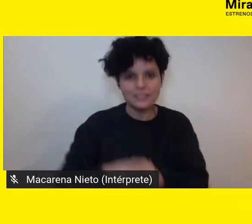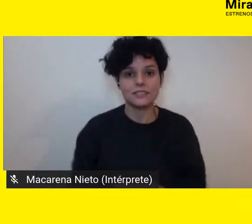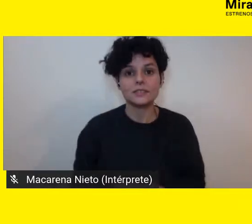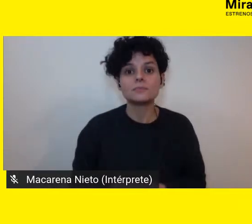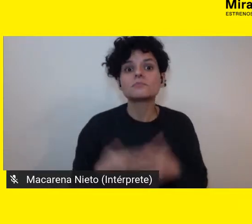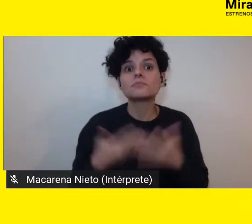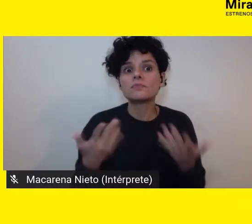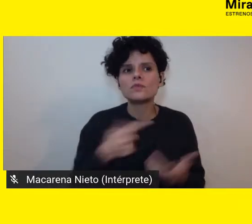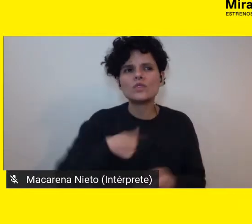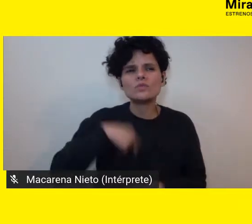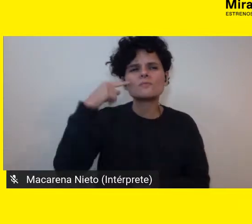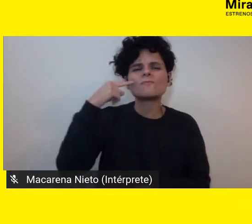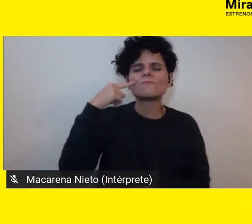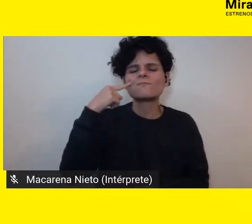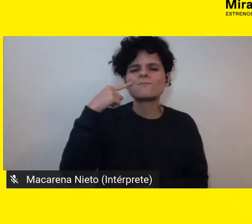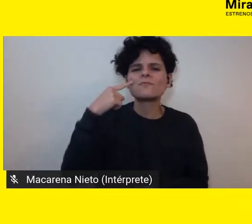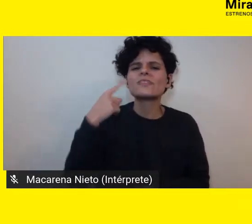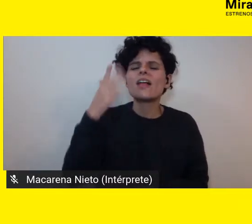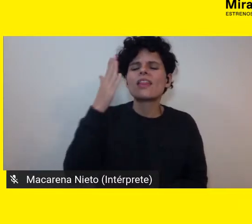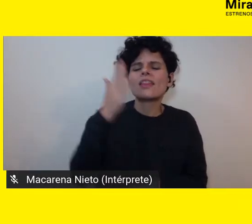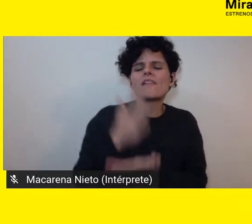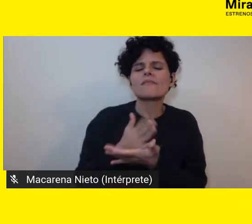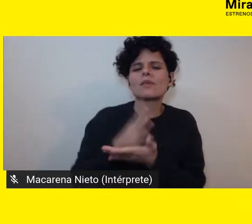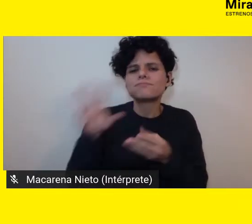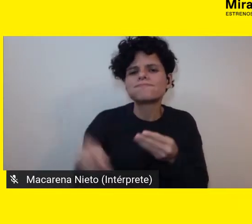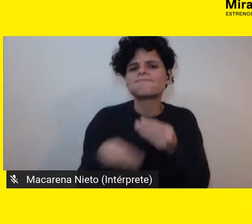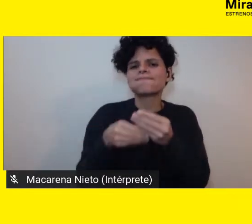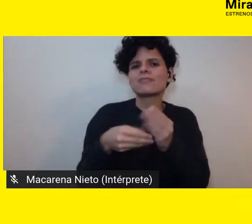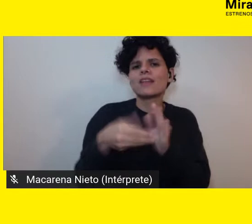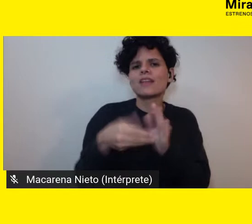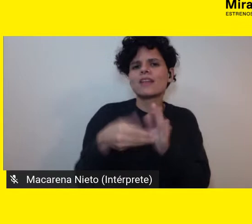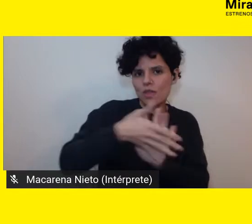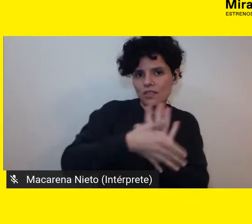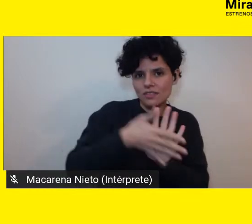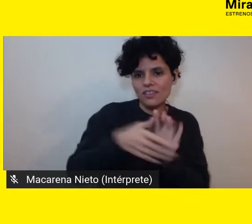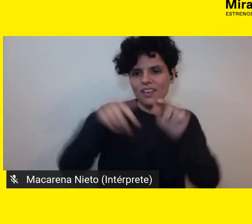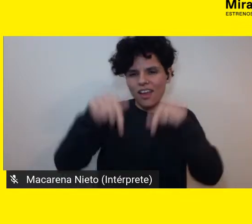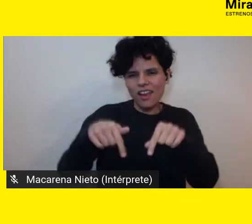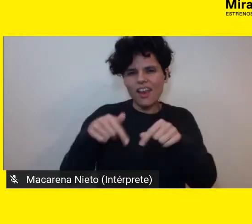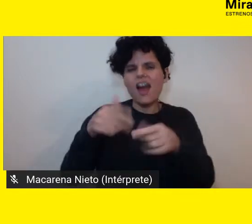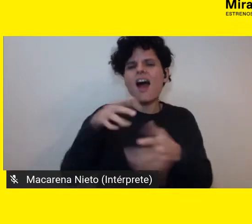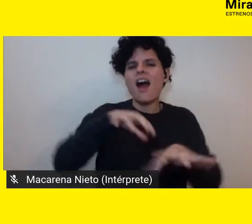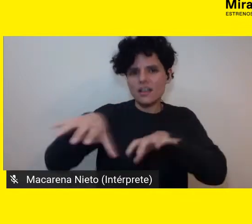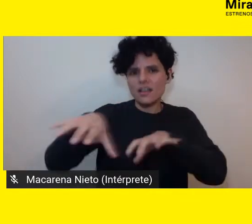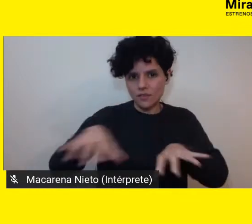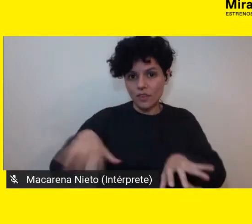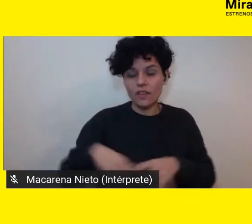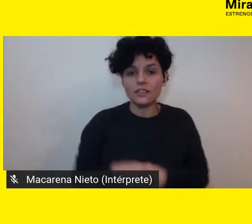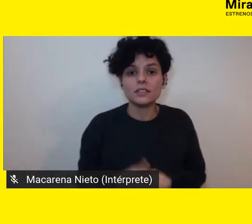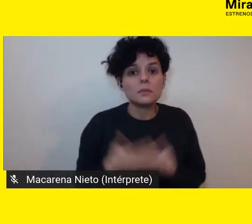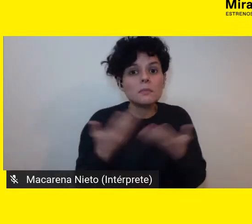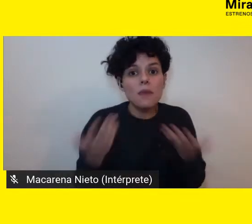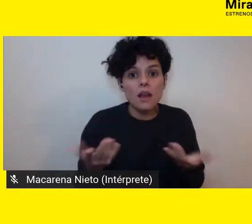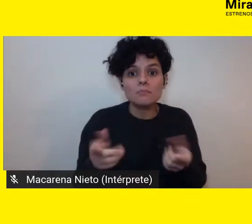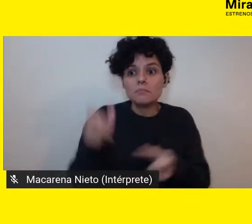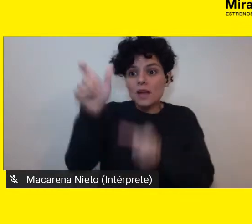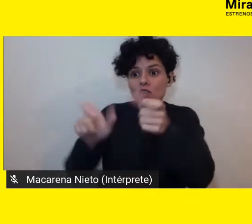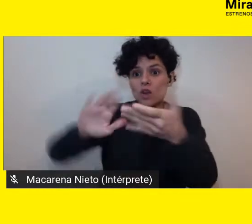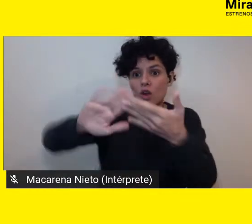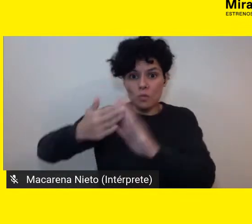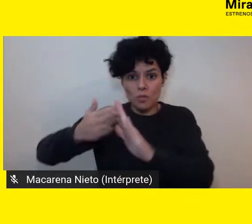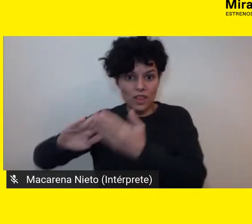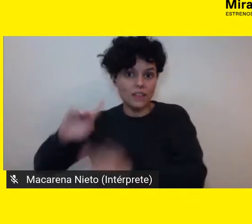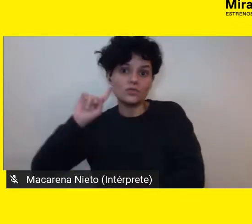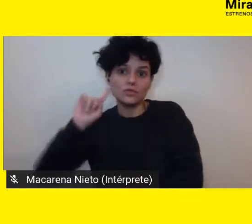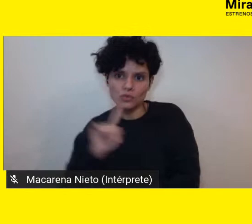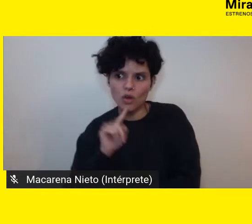querido incorporar la lengua de señas en estos paneles para que la comunidad de personas